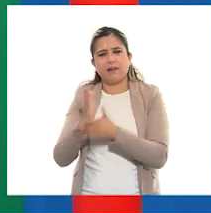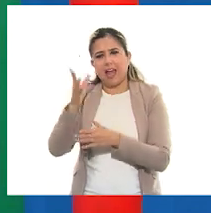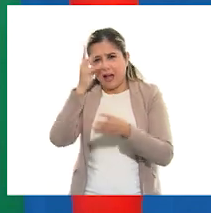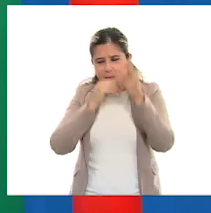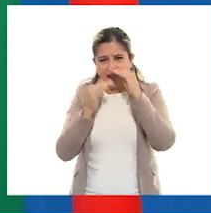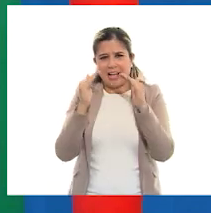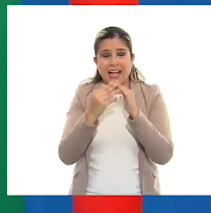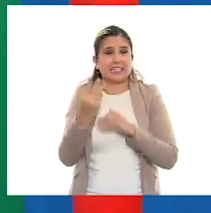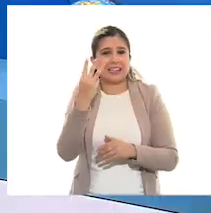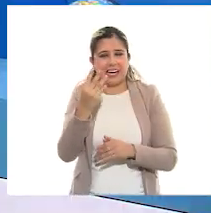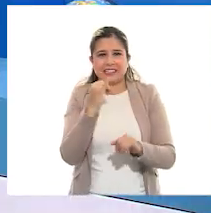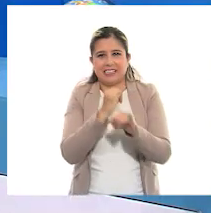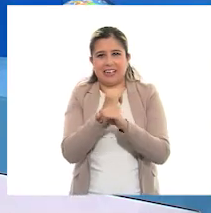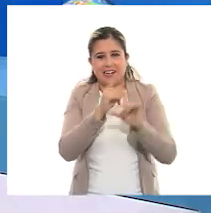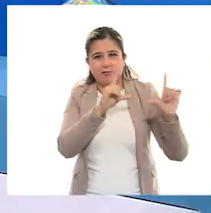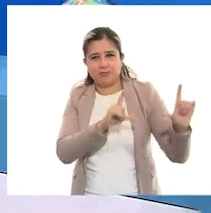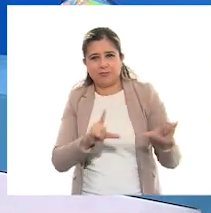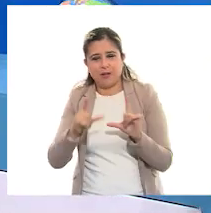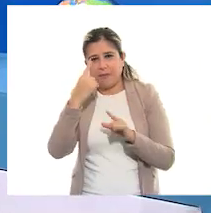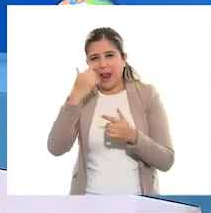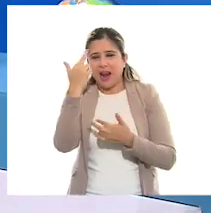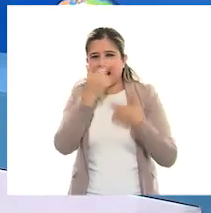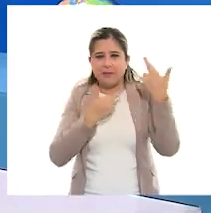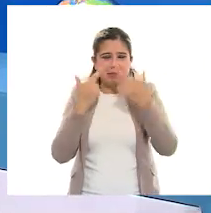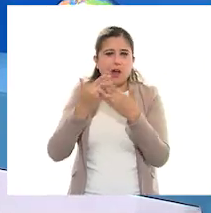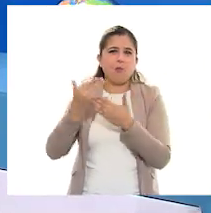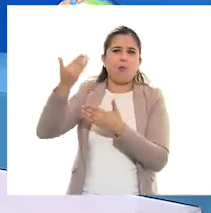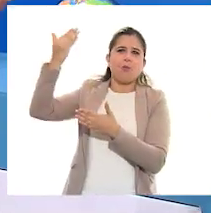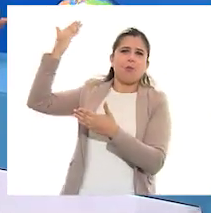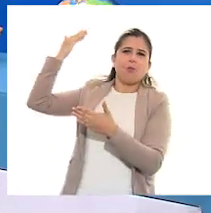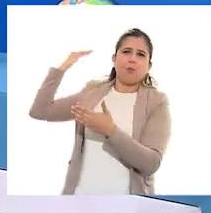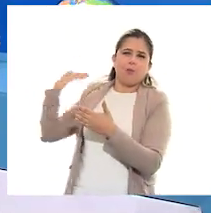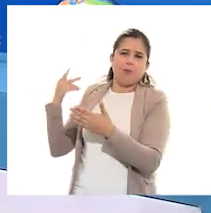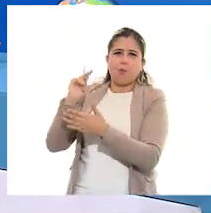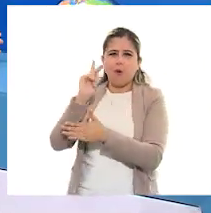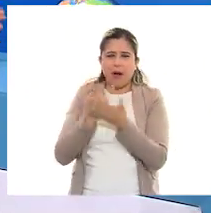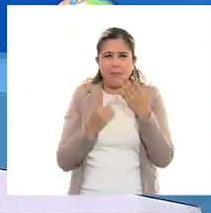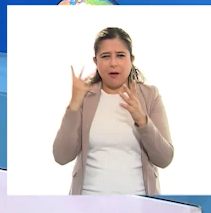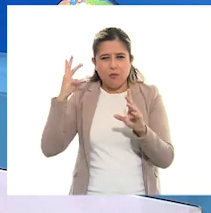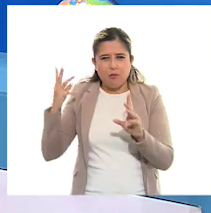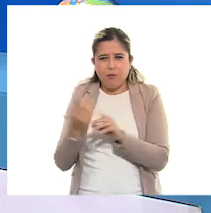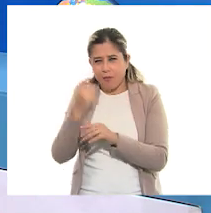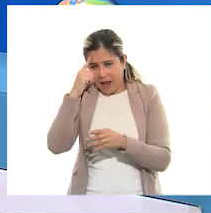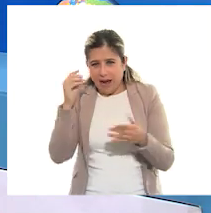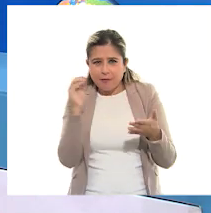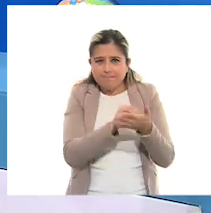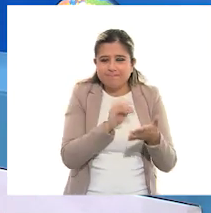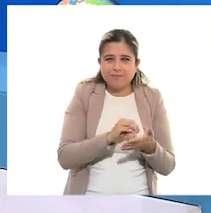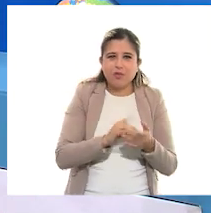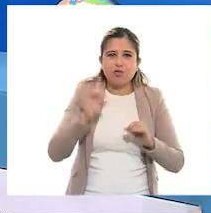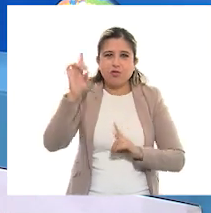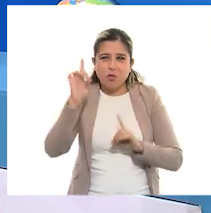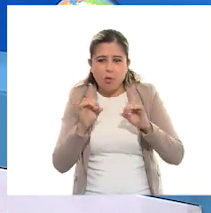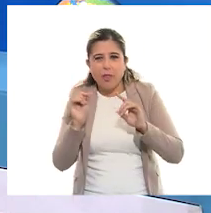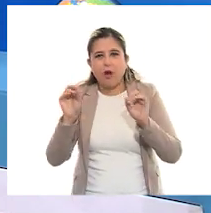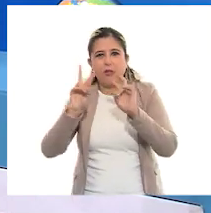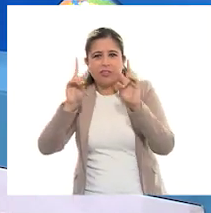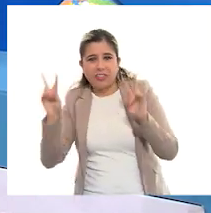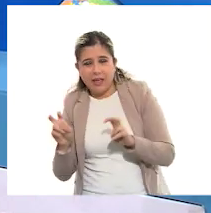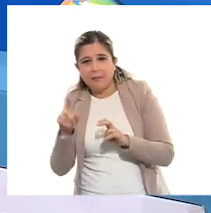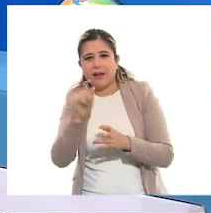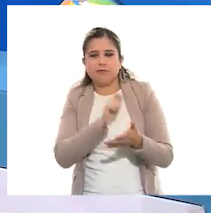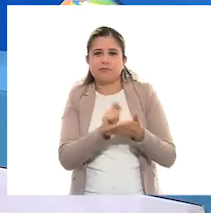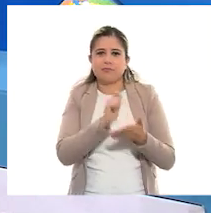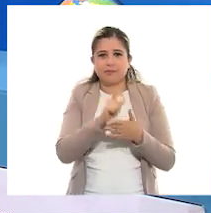en Casa 3 para revisar programas anteriores, resolver alguna duda, reforzar algún tema o repasar